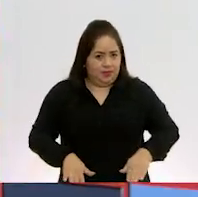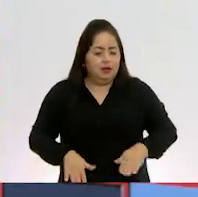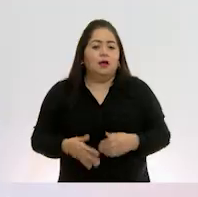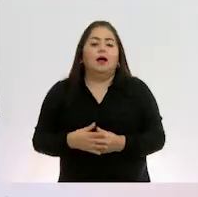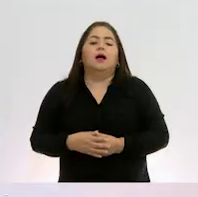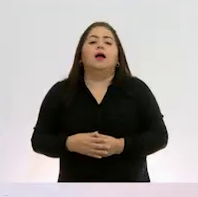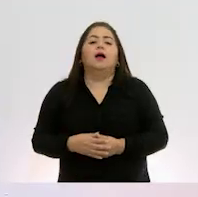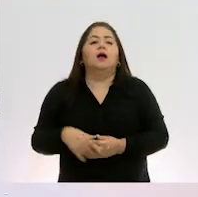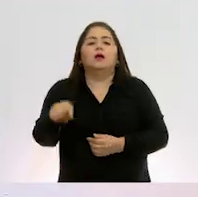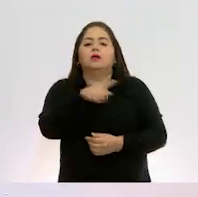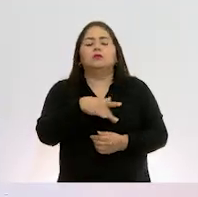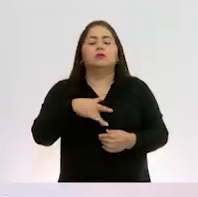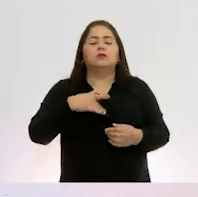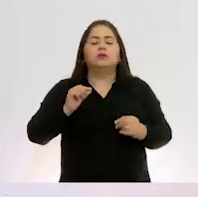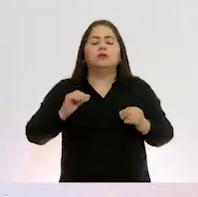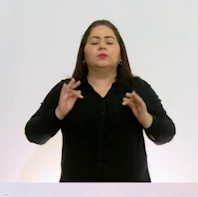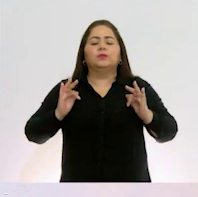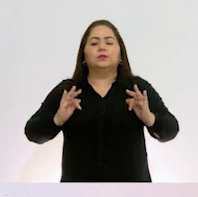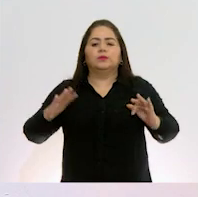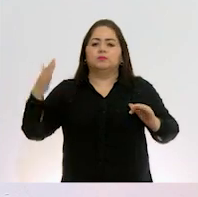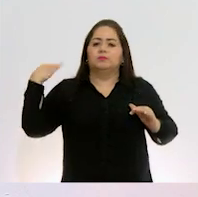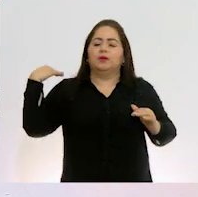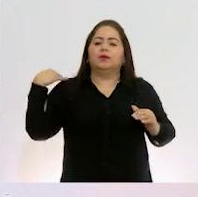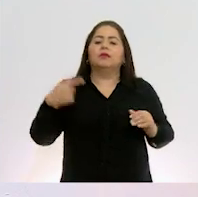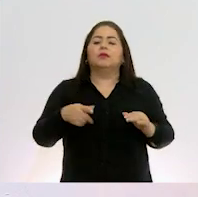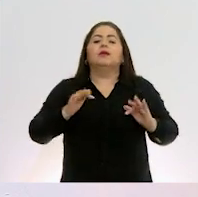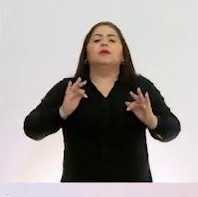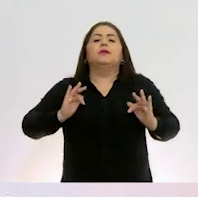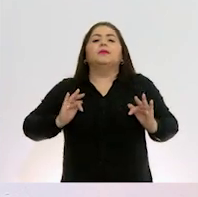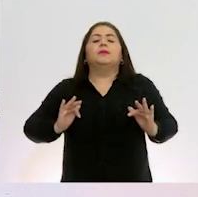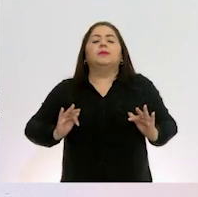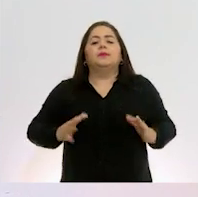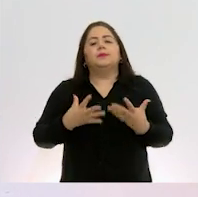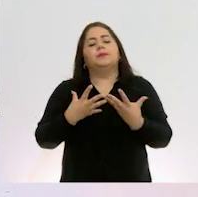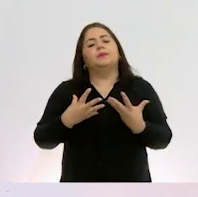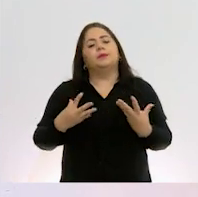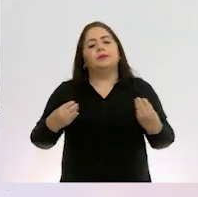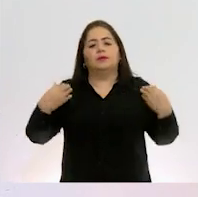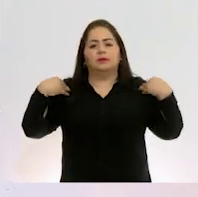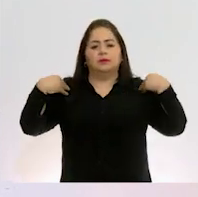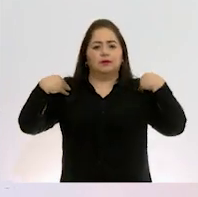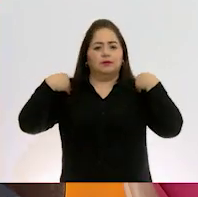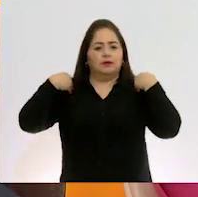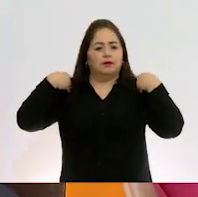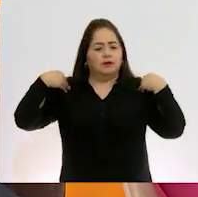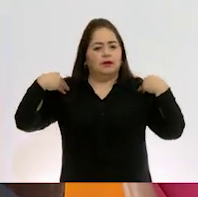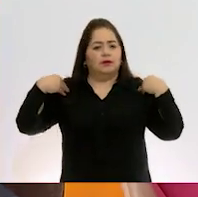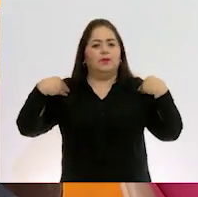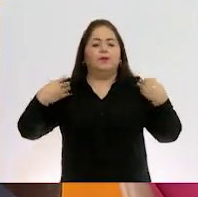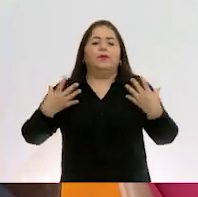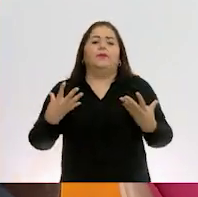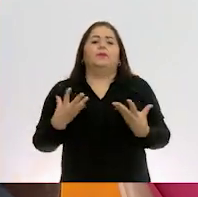Uh-huh. Vamos a relajar nuestra espalda un poquito. Relájate, relaja los hombros.